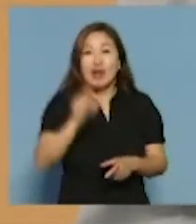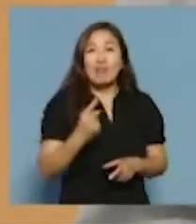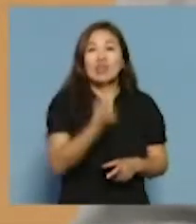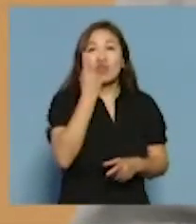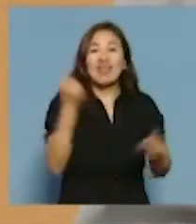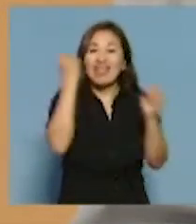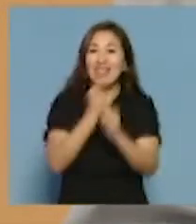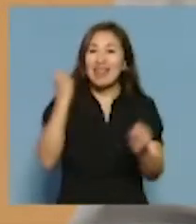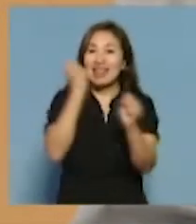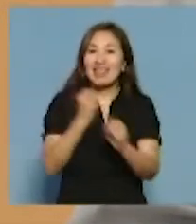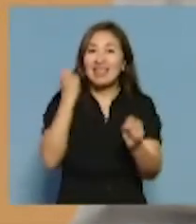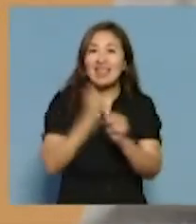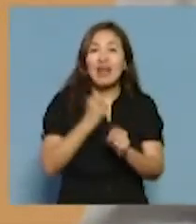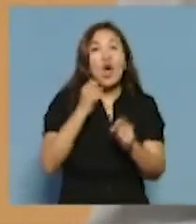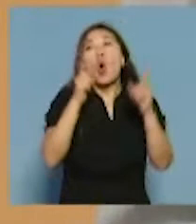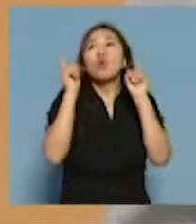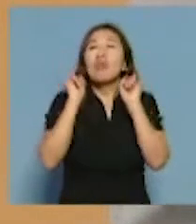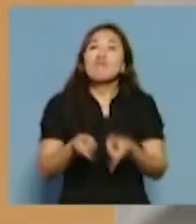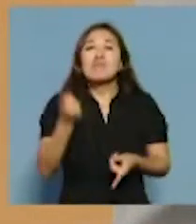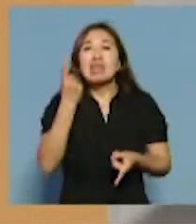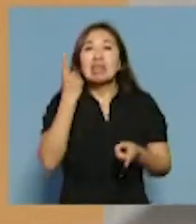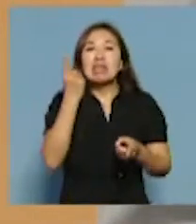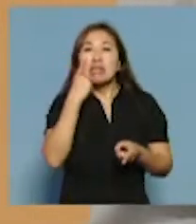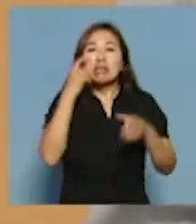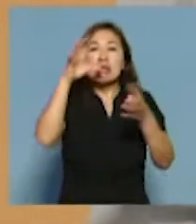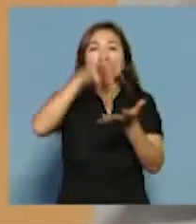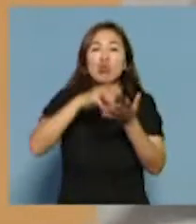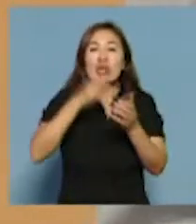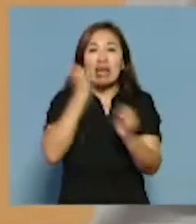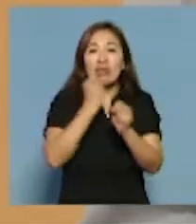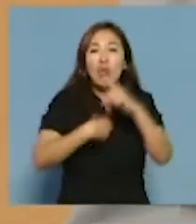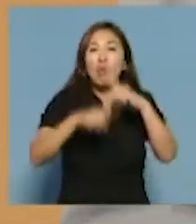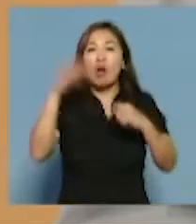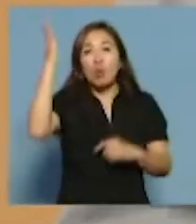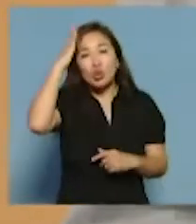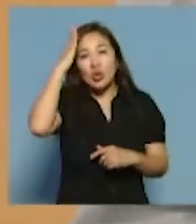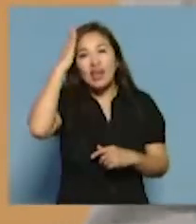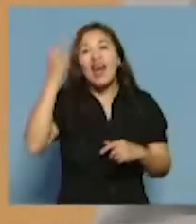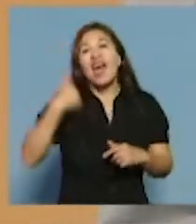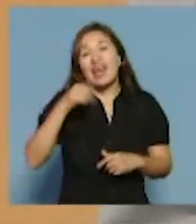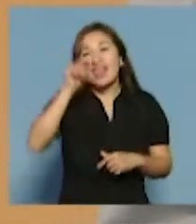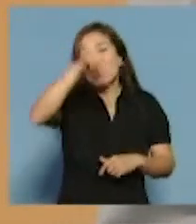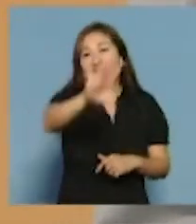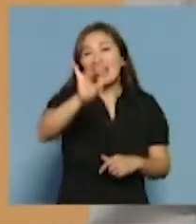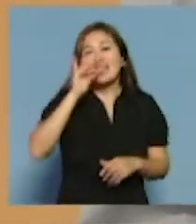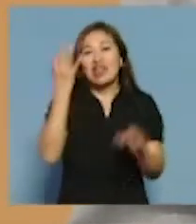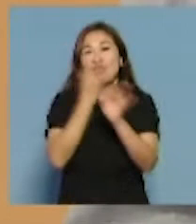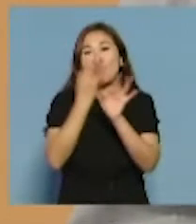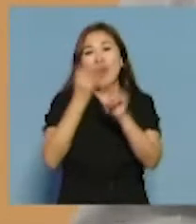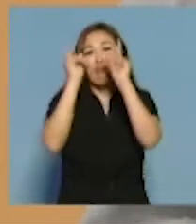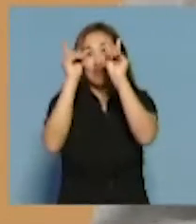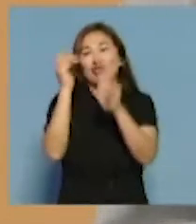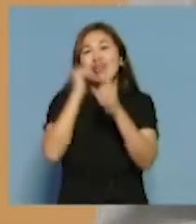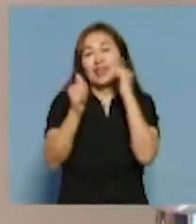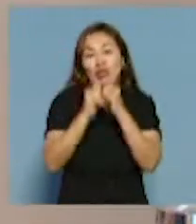que han ido trabajando e instituciones que han ido trabajando por la cultura bueno y este año nos honraron al colegio de profesores de